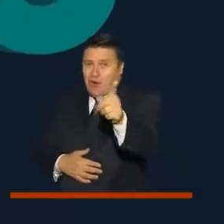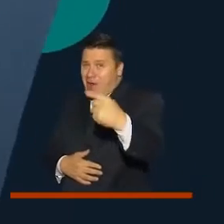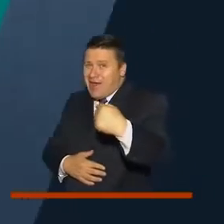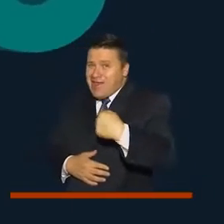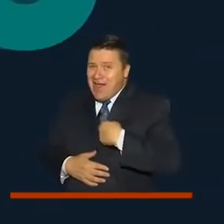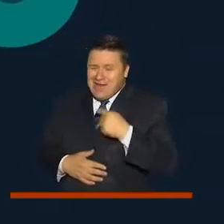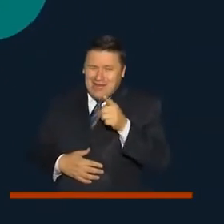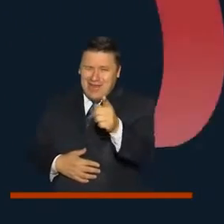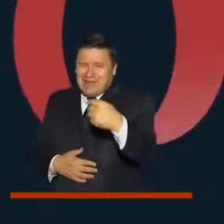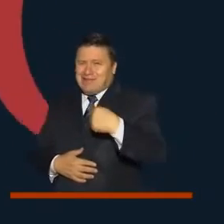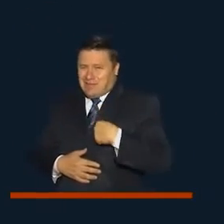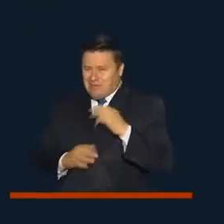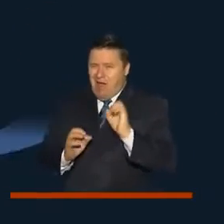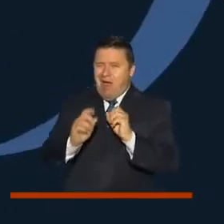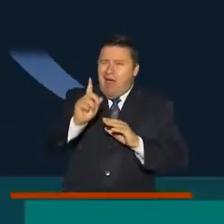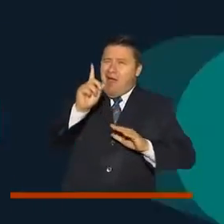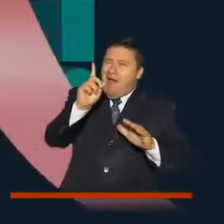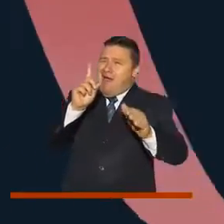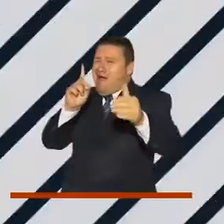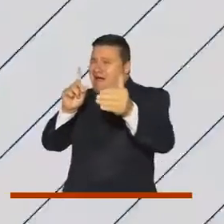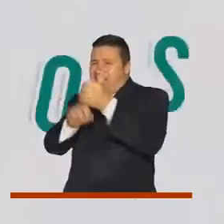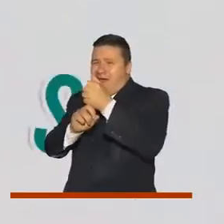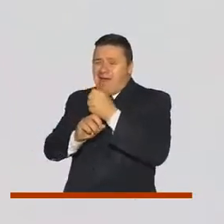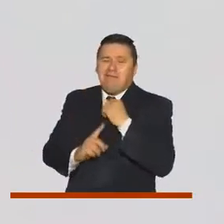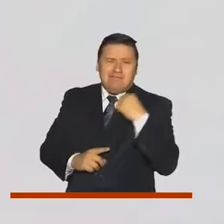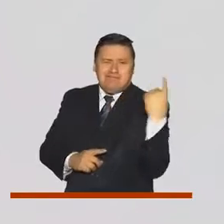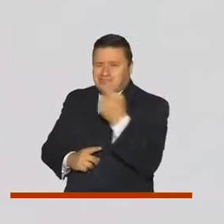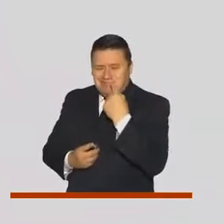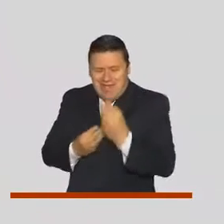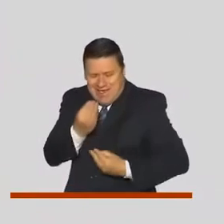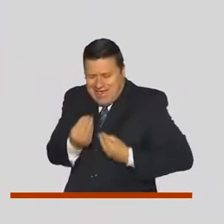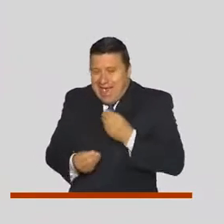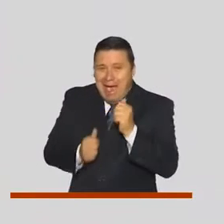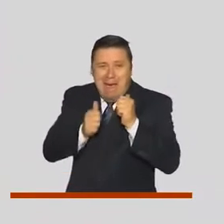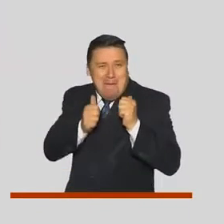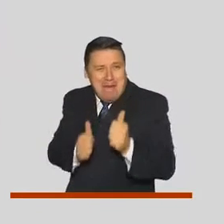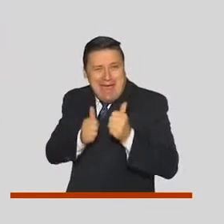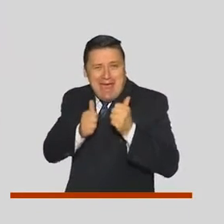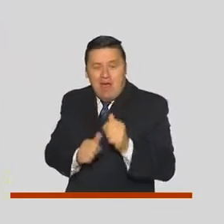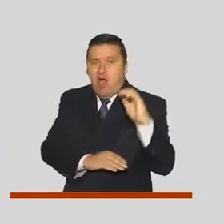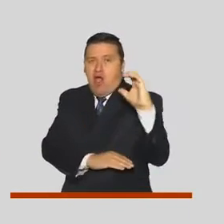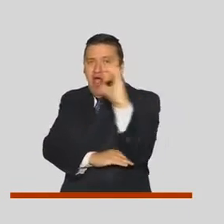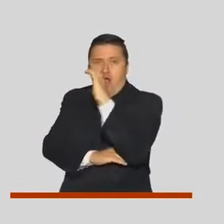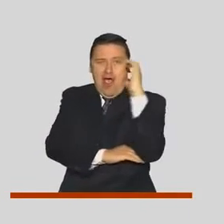y yo. Vamos a lograrlo.